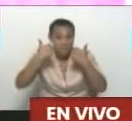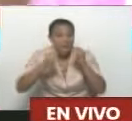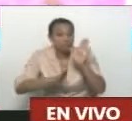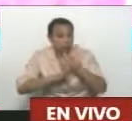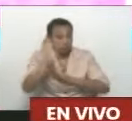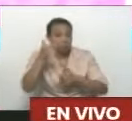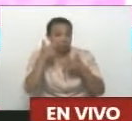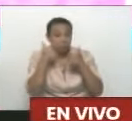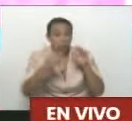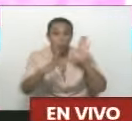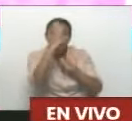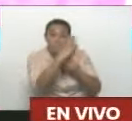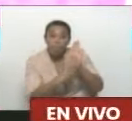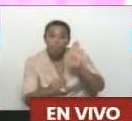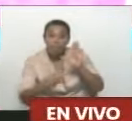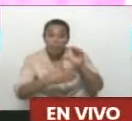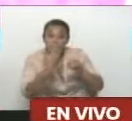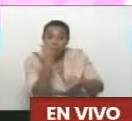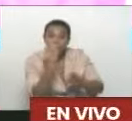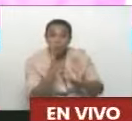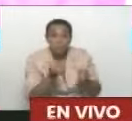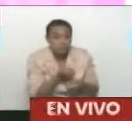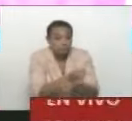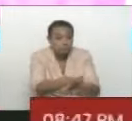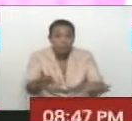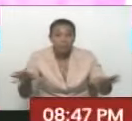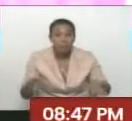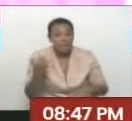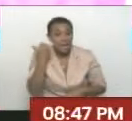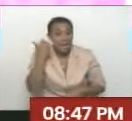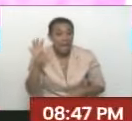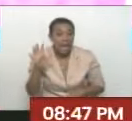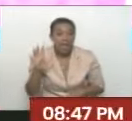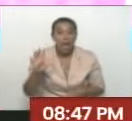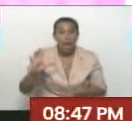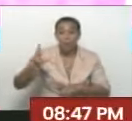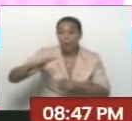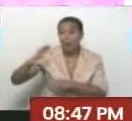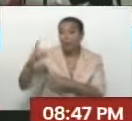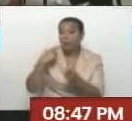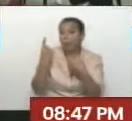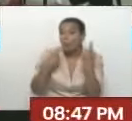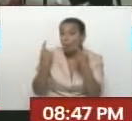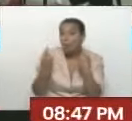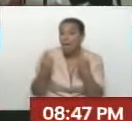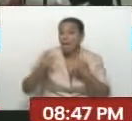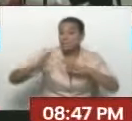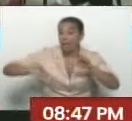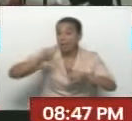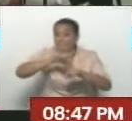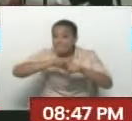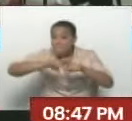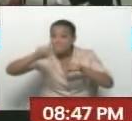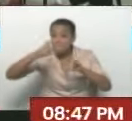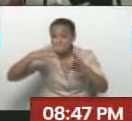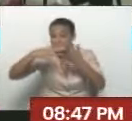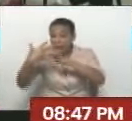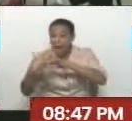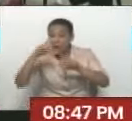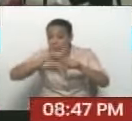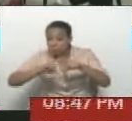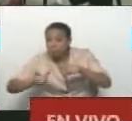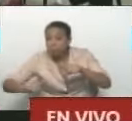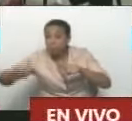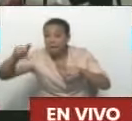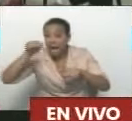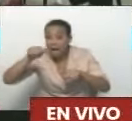que son modelo y que la idea es extenderlas. Creo que en el Guaguancó de Colores, allí en el San Agustín, tienen una